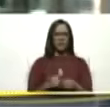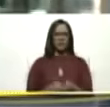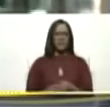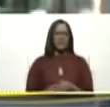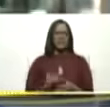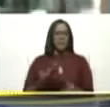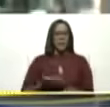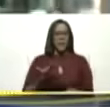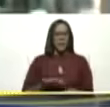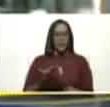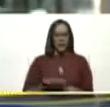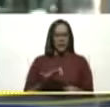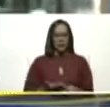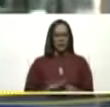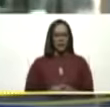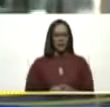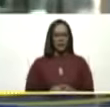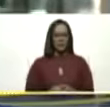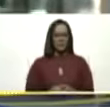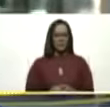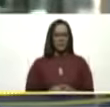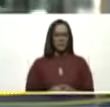Es importante